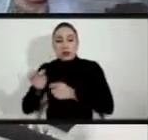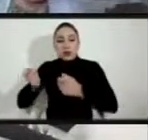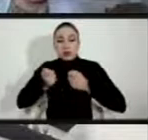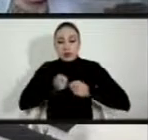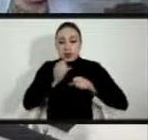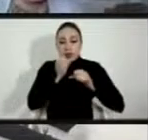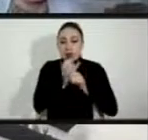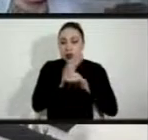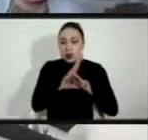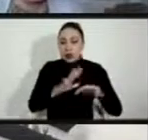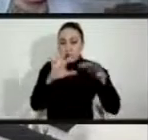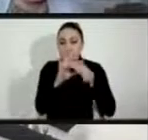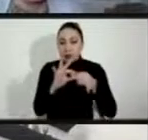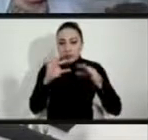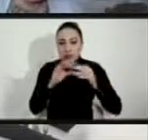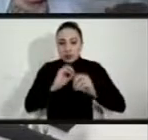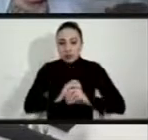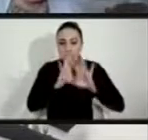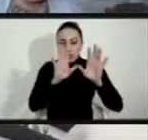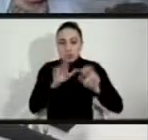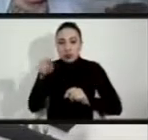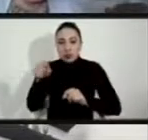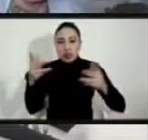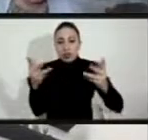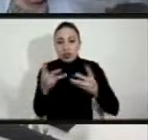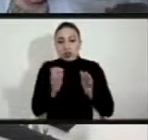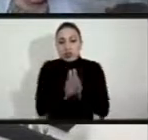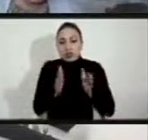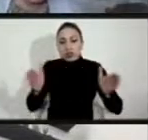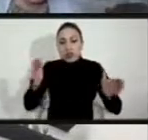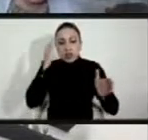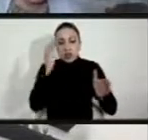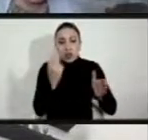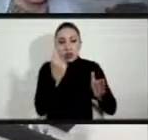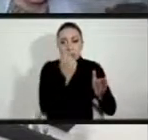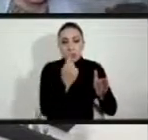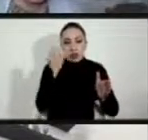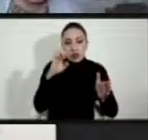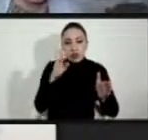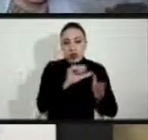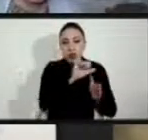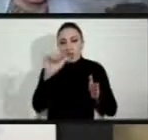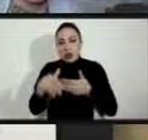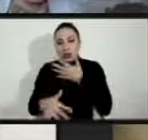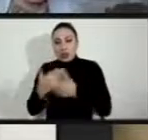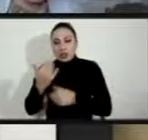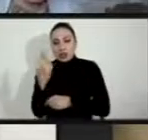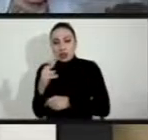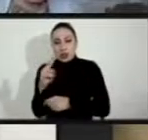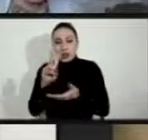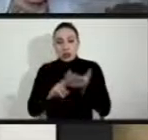pormenorizado acerca de las acciones realizadas durante el periodo del 1 de enero al 15 de noviembre del año en curso